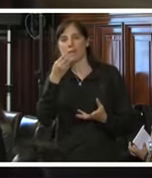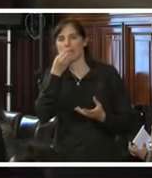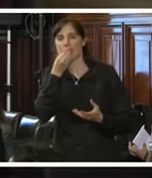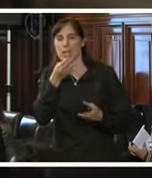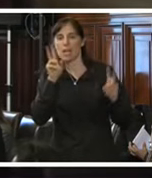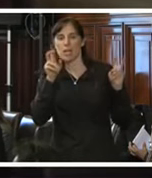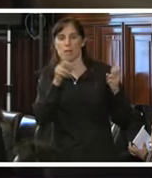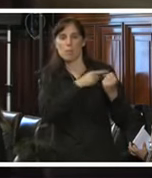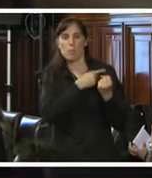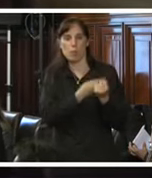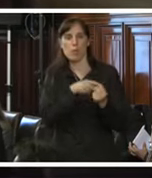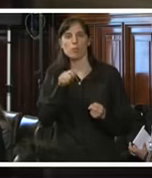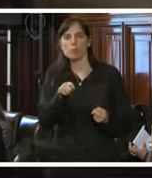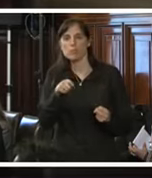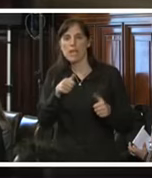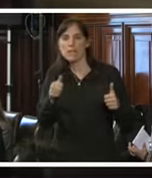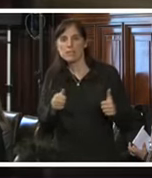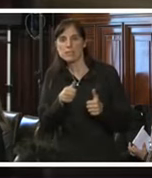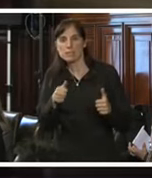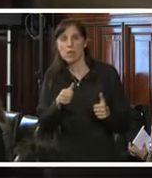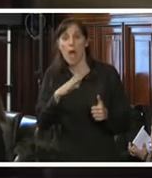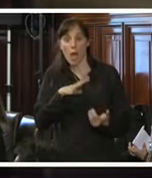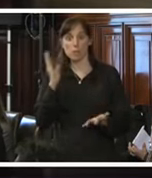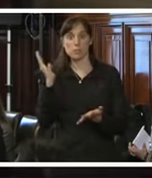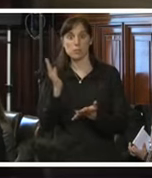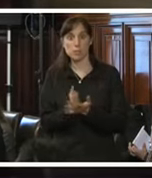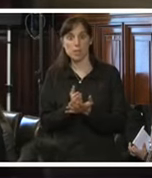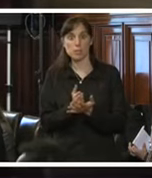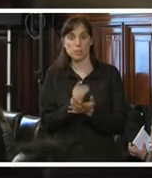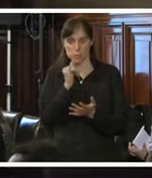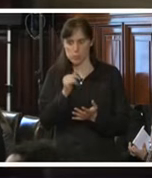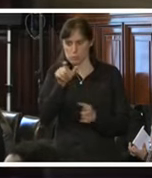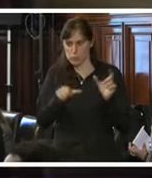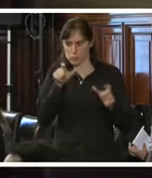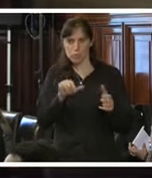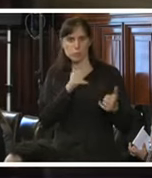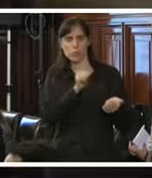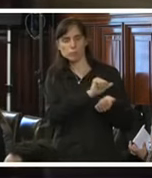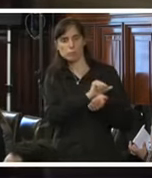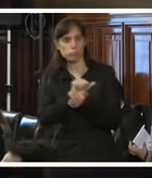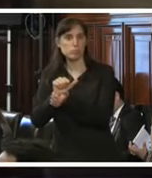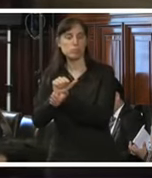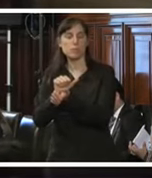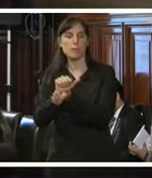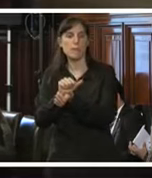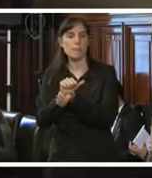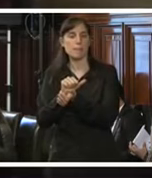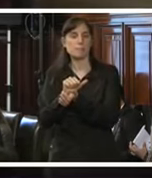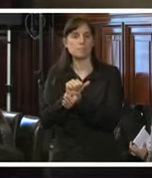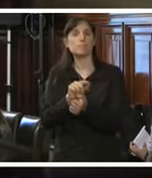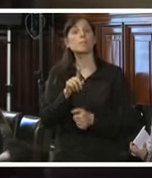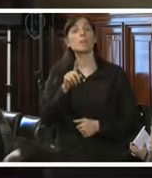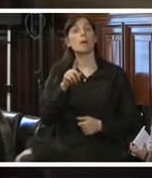Paraguay. Por un lado, tenemos un fallo favorable a campesinos procesados. En este caso, el